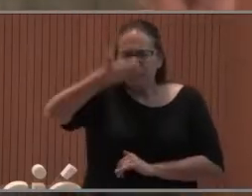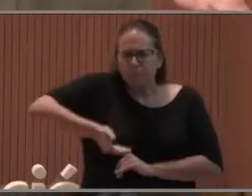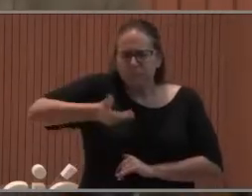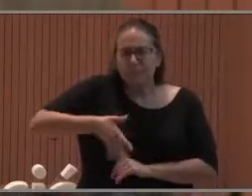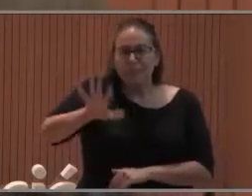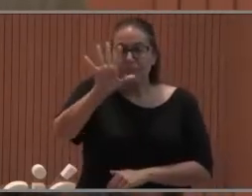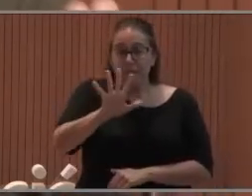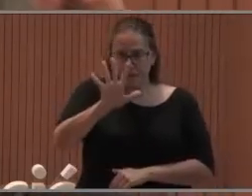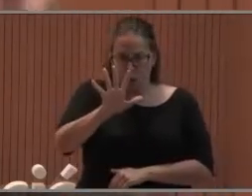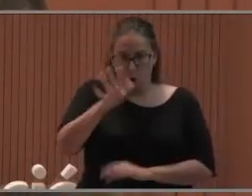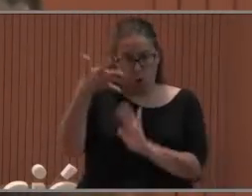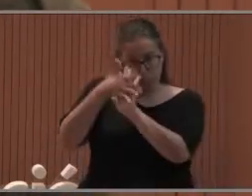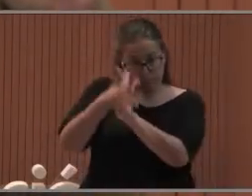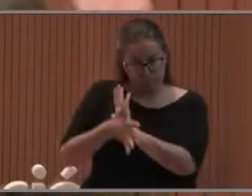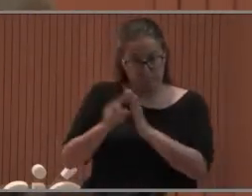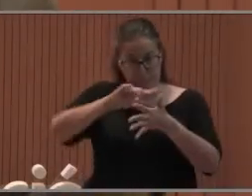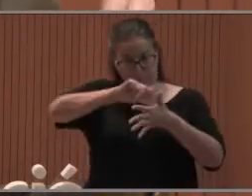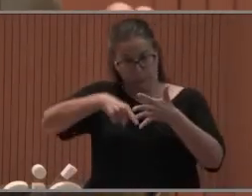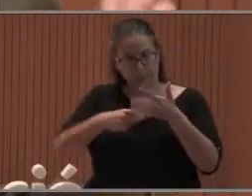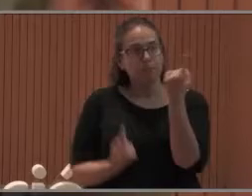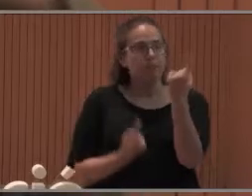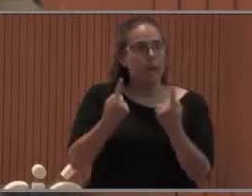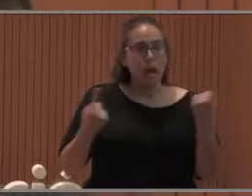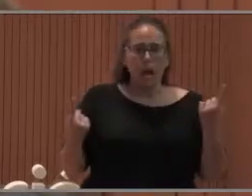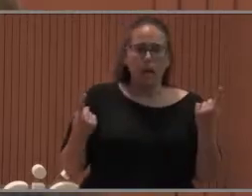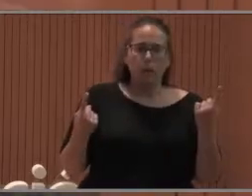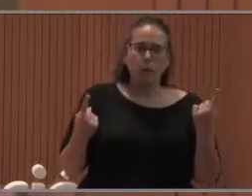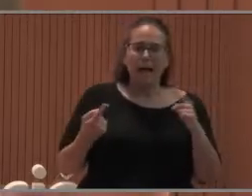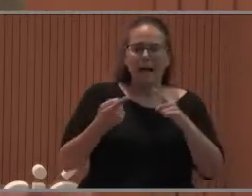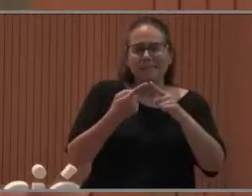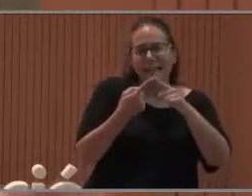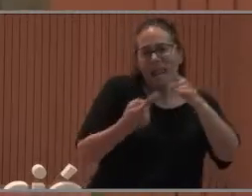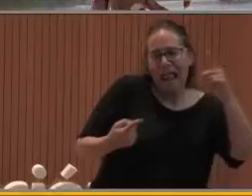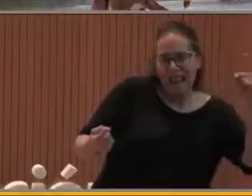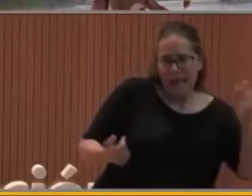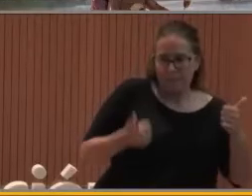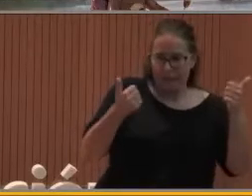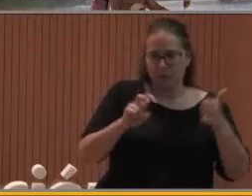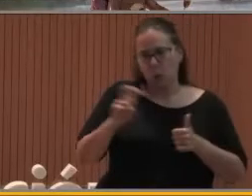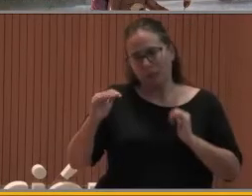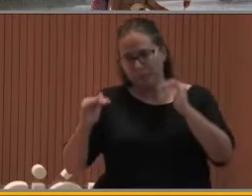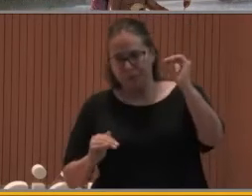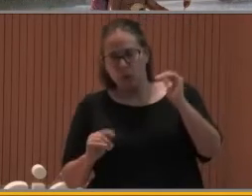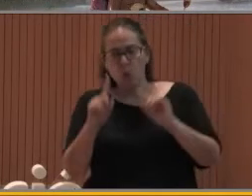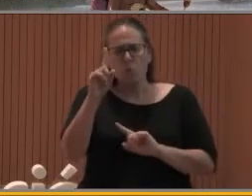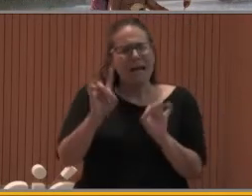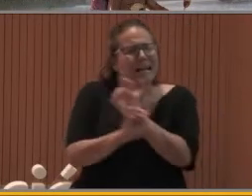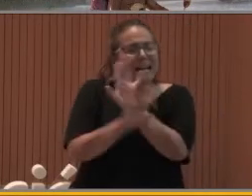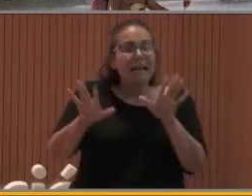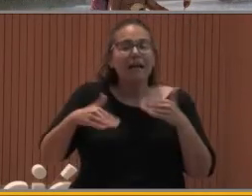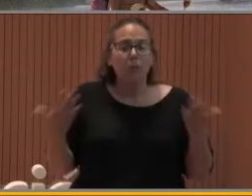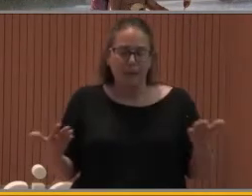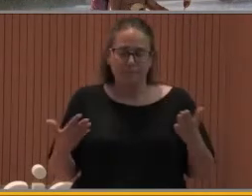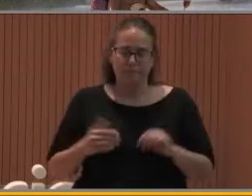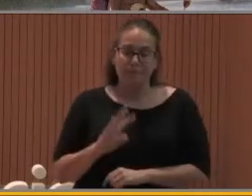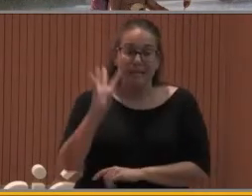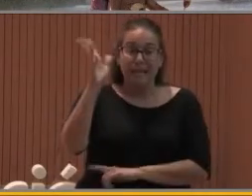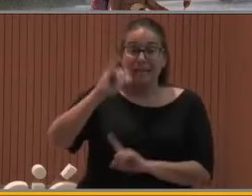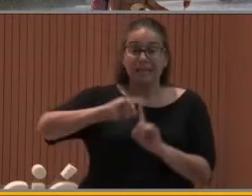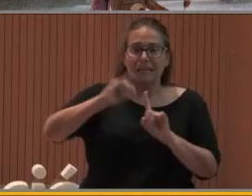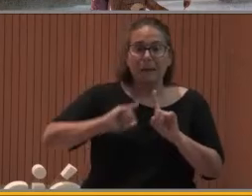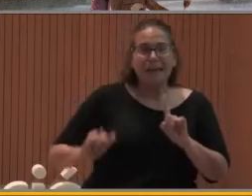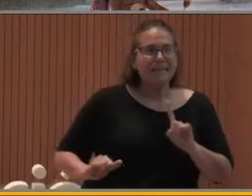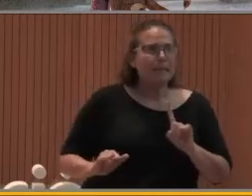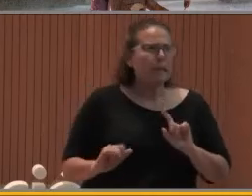voy a desarrollar, algunas con más extensión que con otra. Una muy clara es que la crisis climática no va de